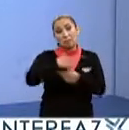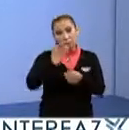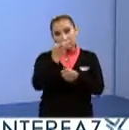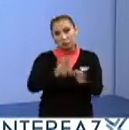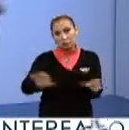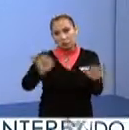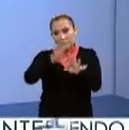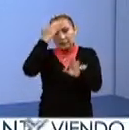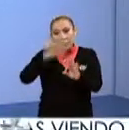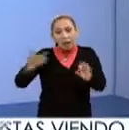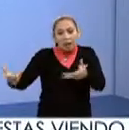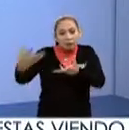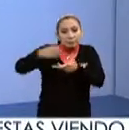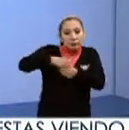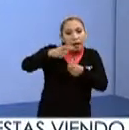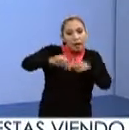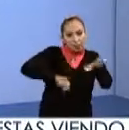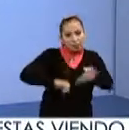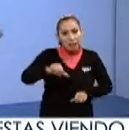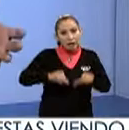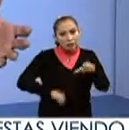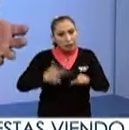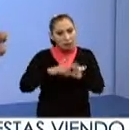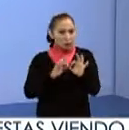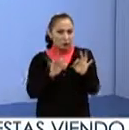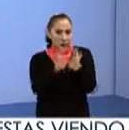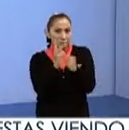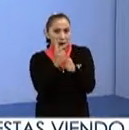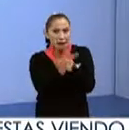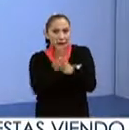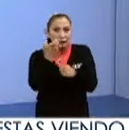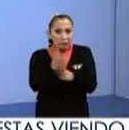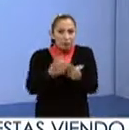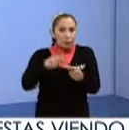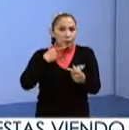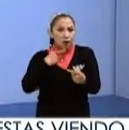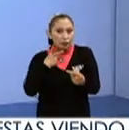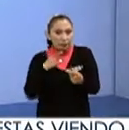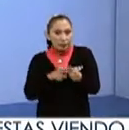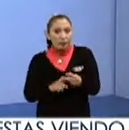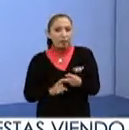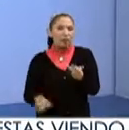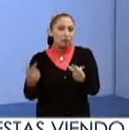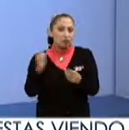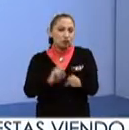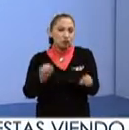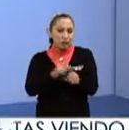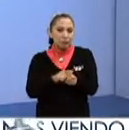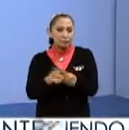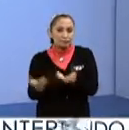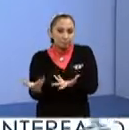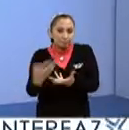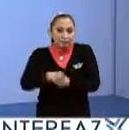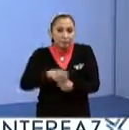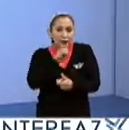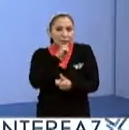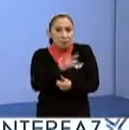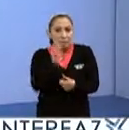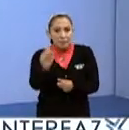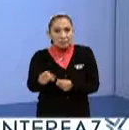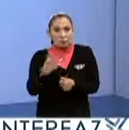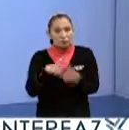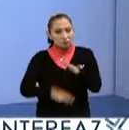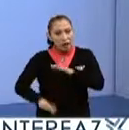saber incluirlos en las actividades esenciales de un país, lo económico, lo político y lo social, y por supuesto es